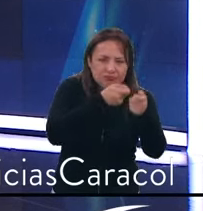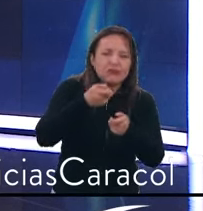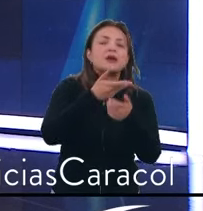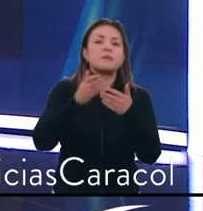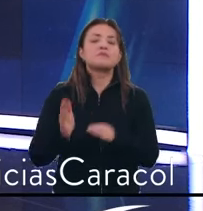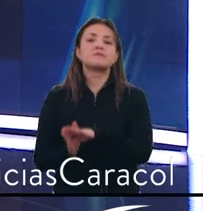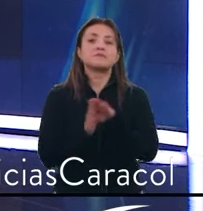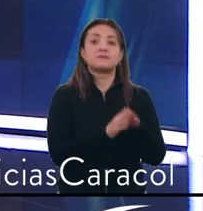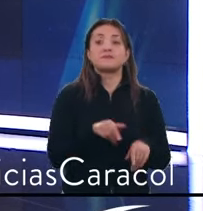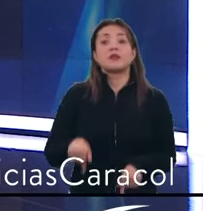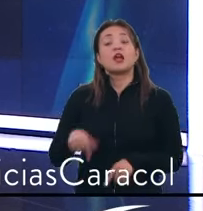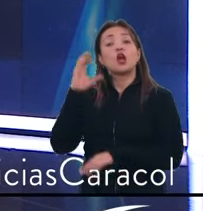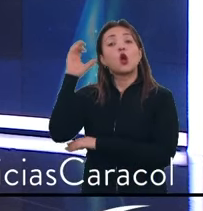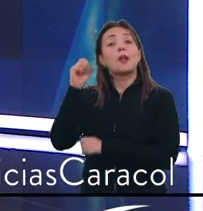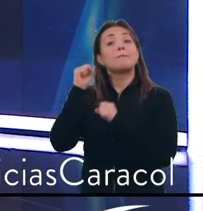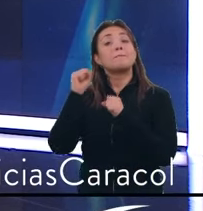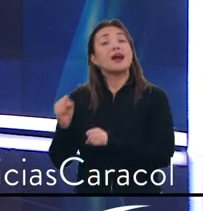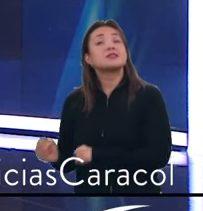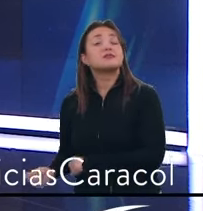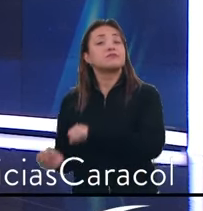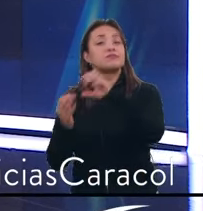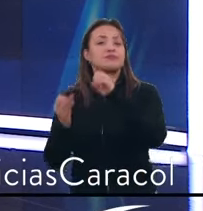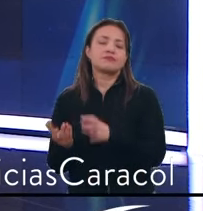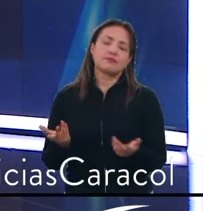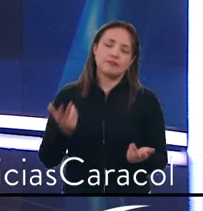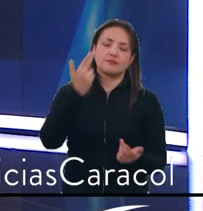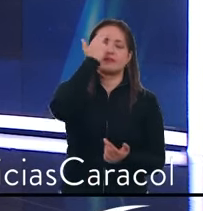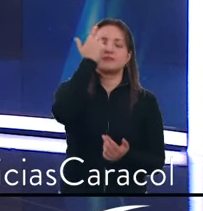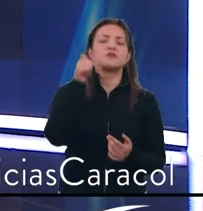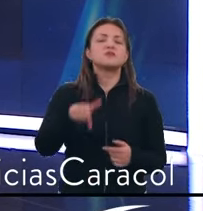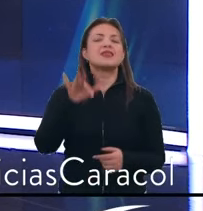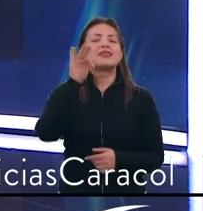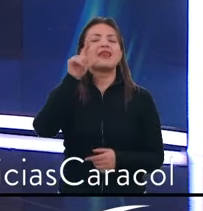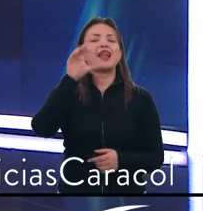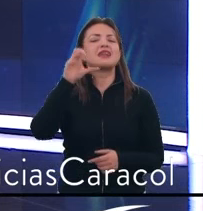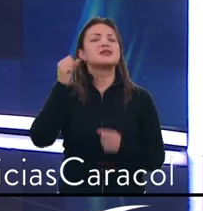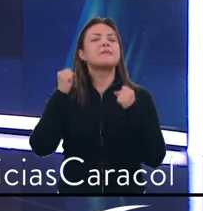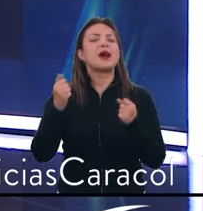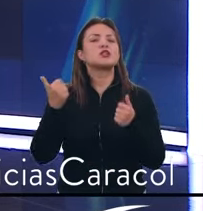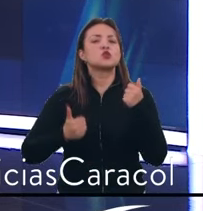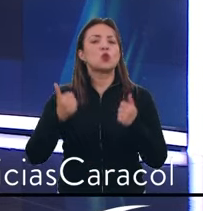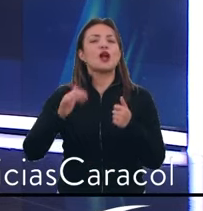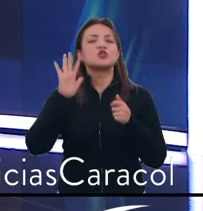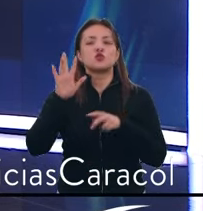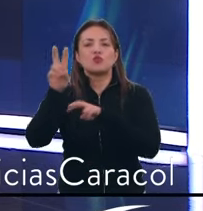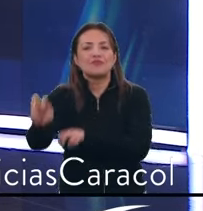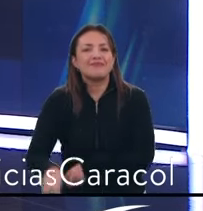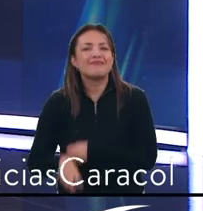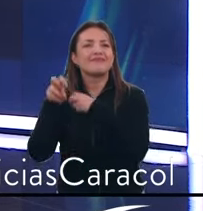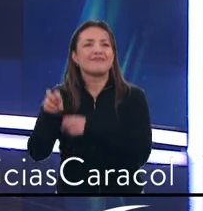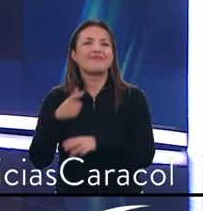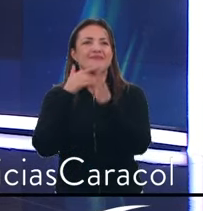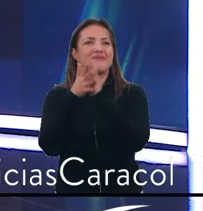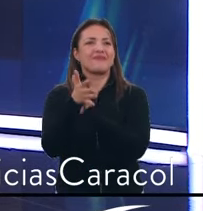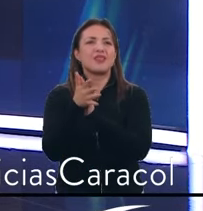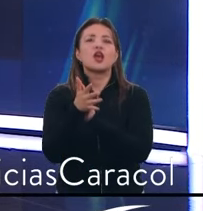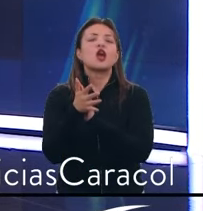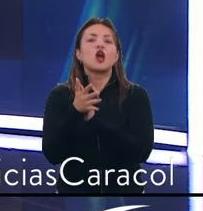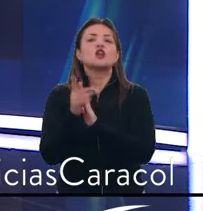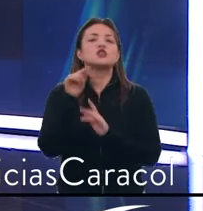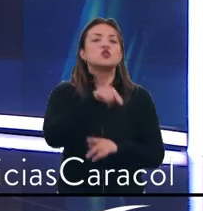Uno de los productos colombianos que más se exportan, por supuesto, en el TLC, son las partes agropecuarias y, como decíamos, los que no tienen que